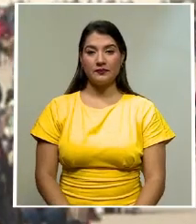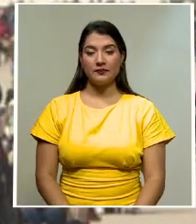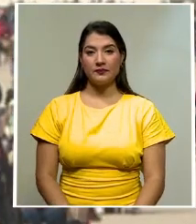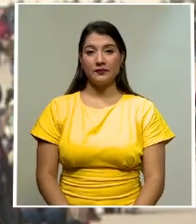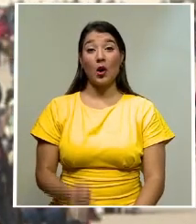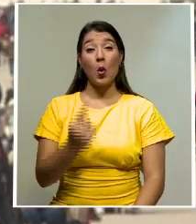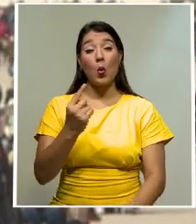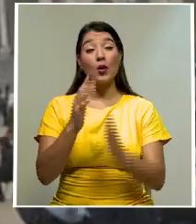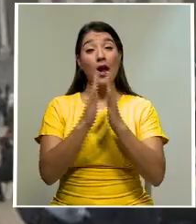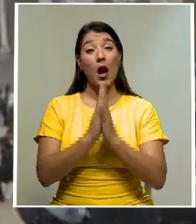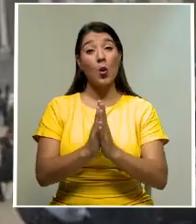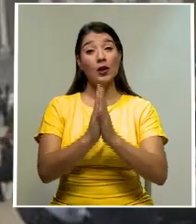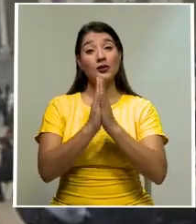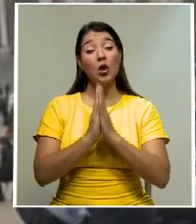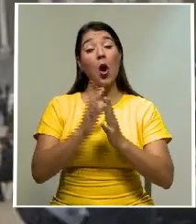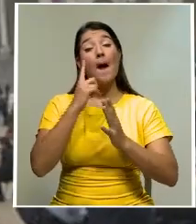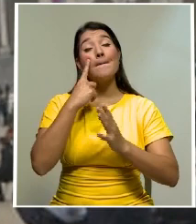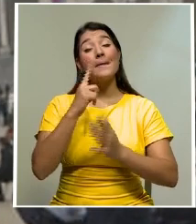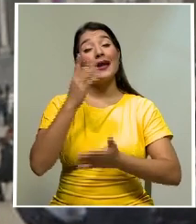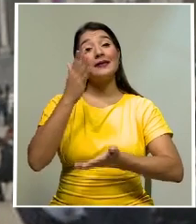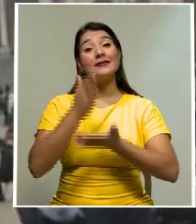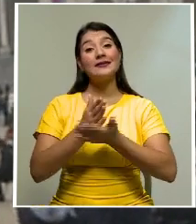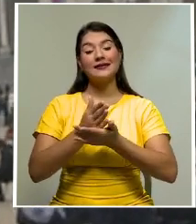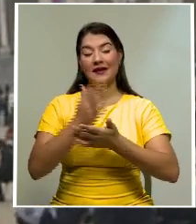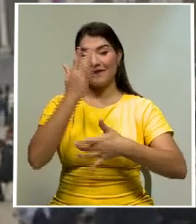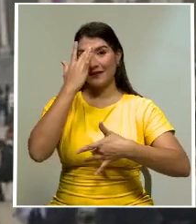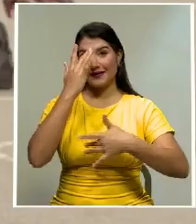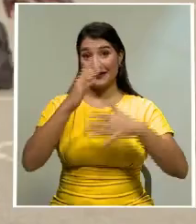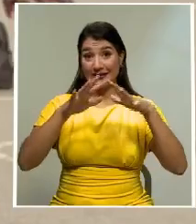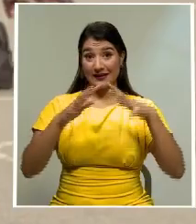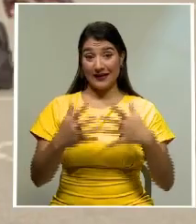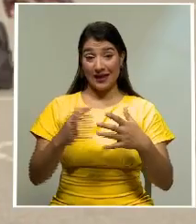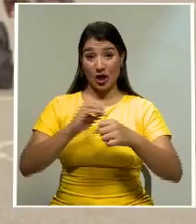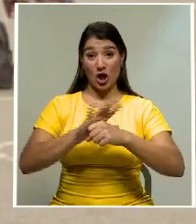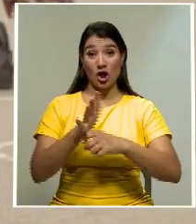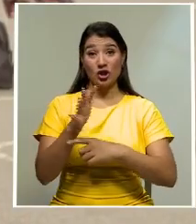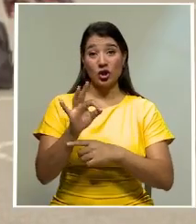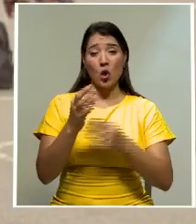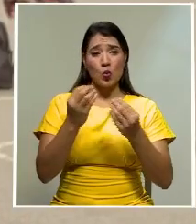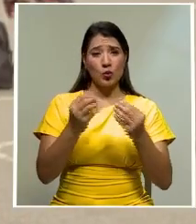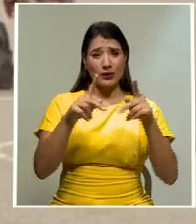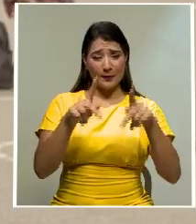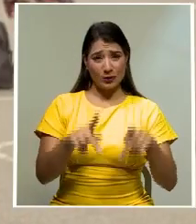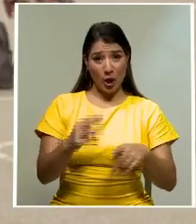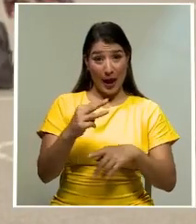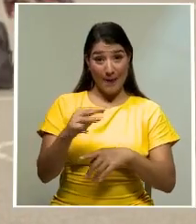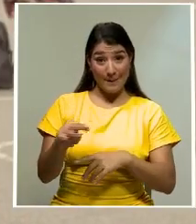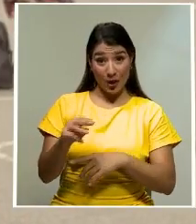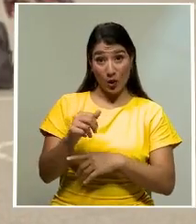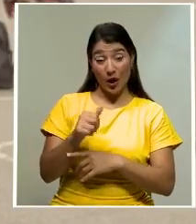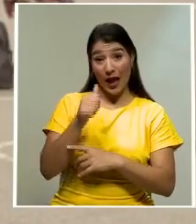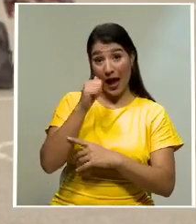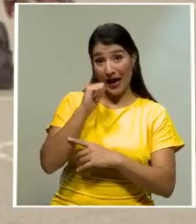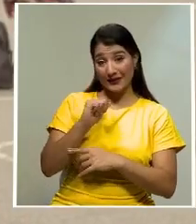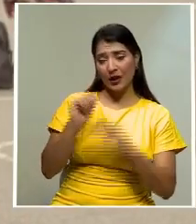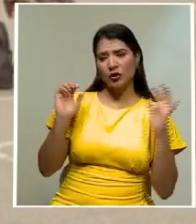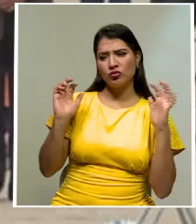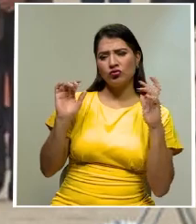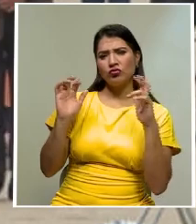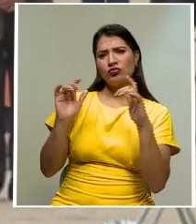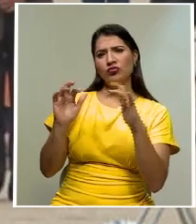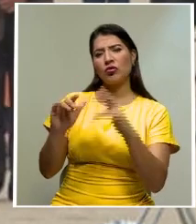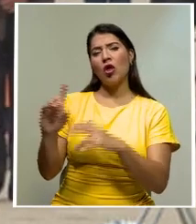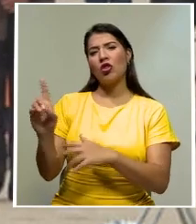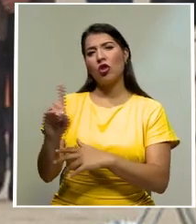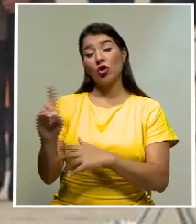Una oración por el fin de la pandemia de coronavirus. Miles de fieles llegaron el miércoles a la ciudad portuguesa de Fátima, en